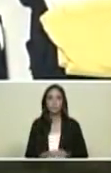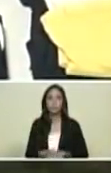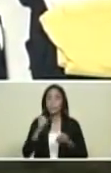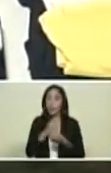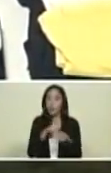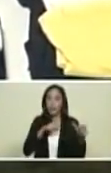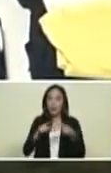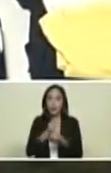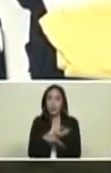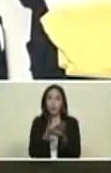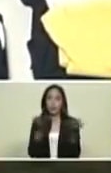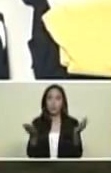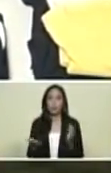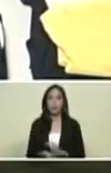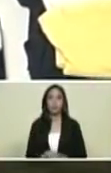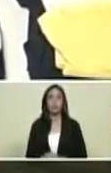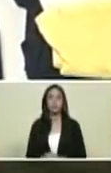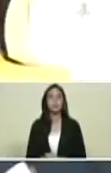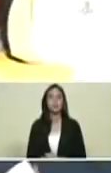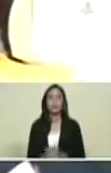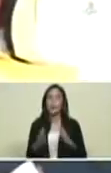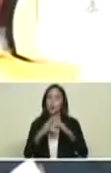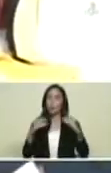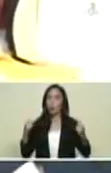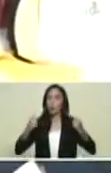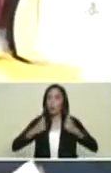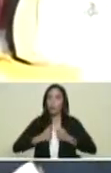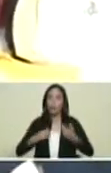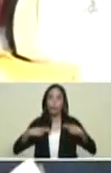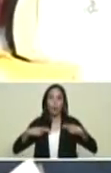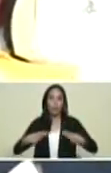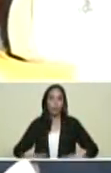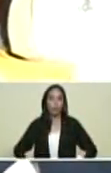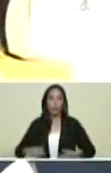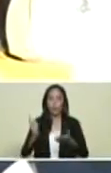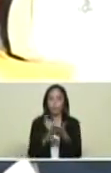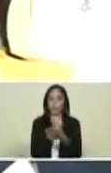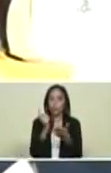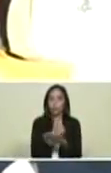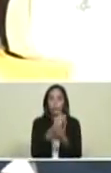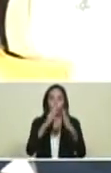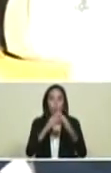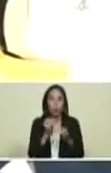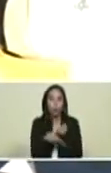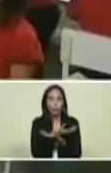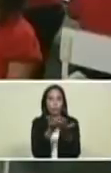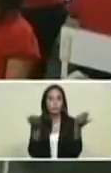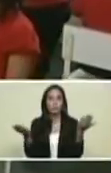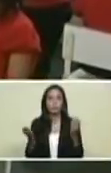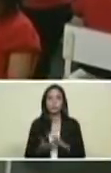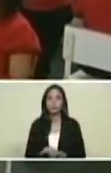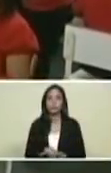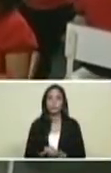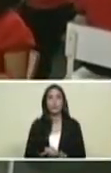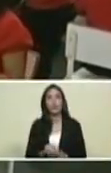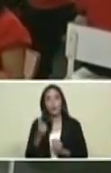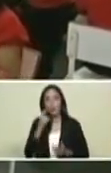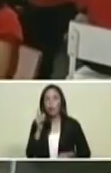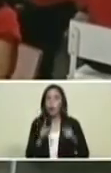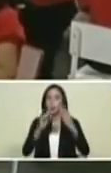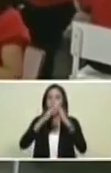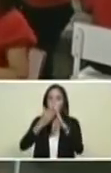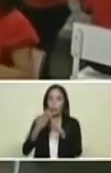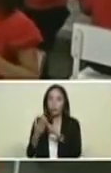entregado el uniforme, su morral, sus útiles escolares, uniformes que han sido preparados por una parte los CLAC